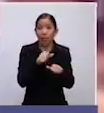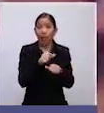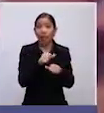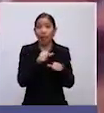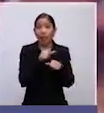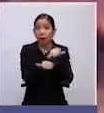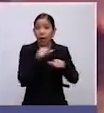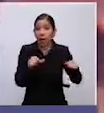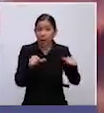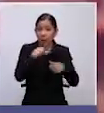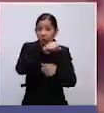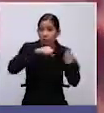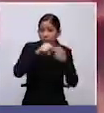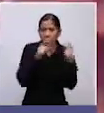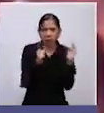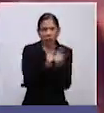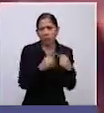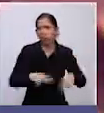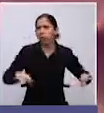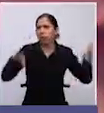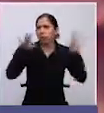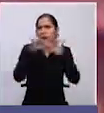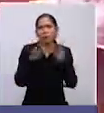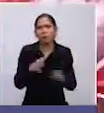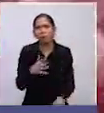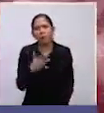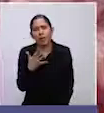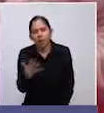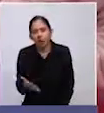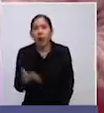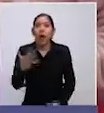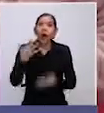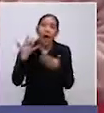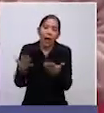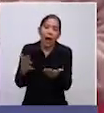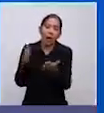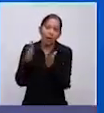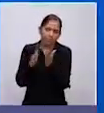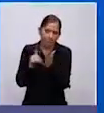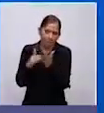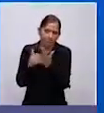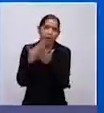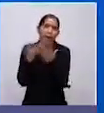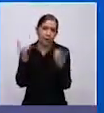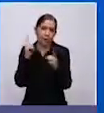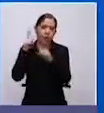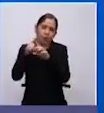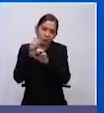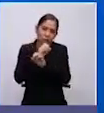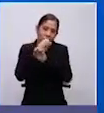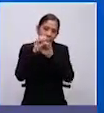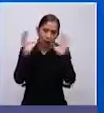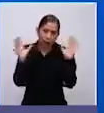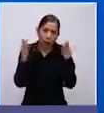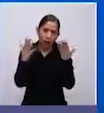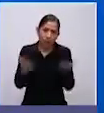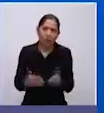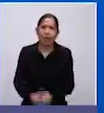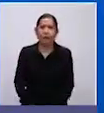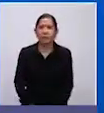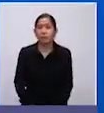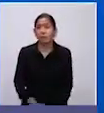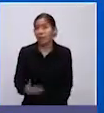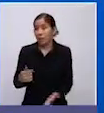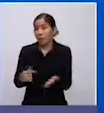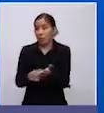muy importante. Ahora es cierto, Camila, que tenemos muchísimos desafíos. Aún seguimos viendo cifras